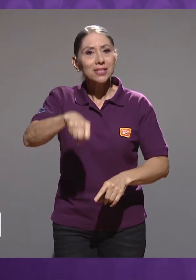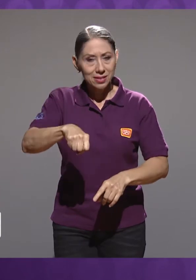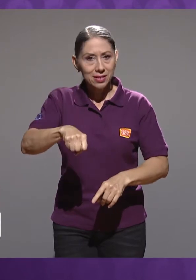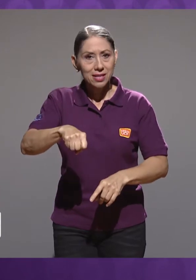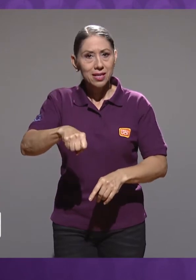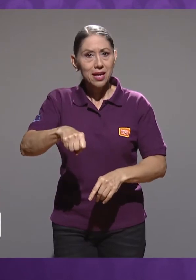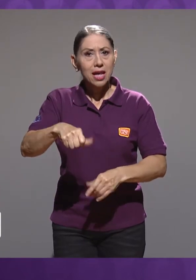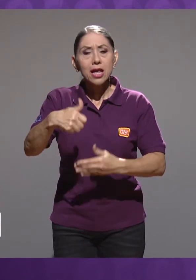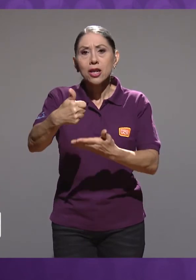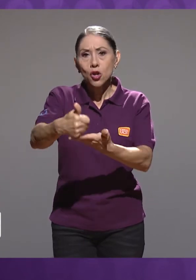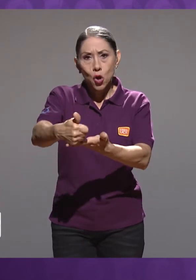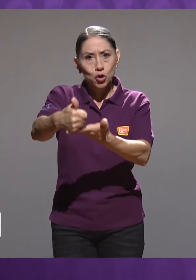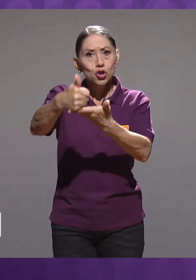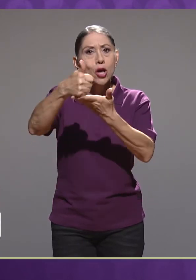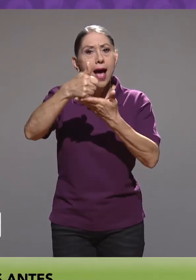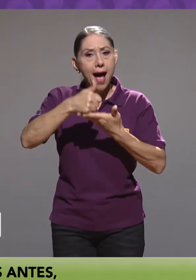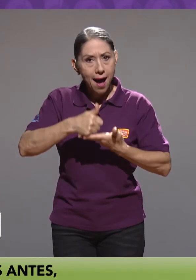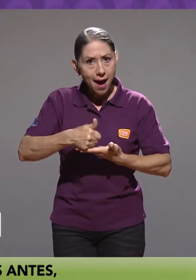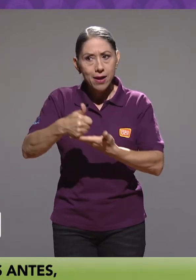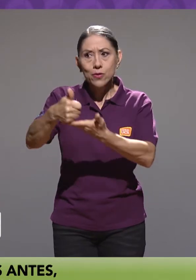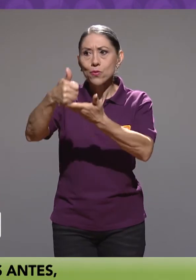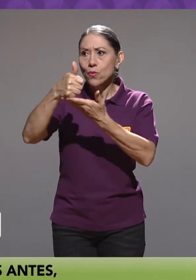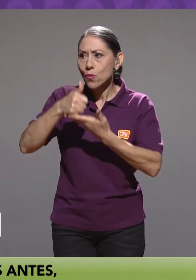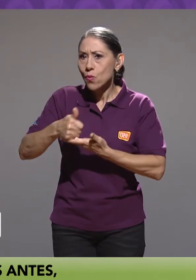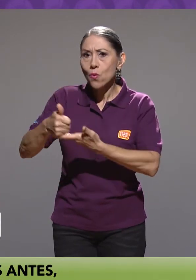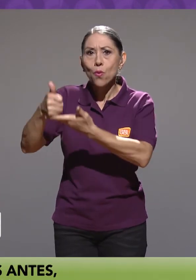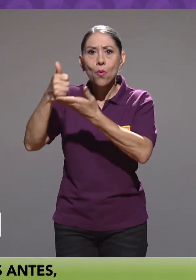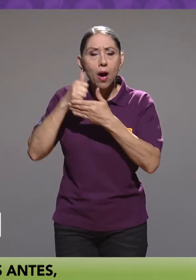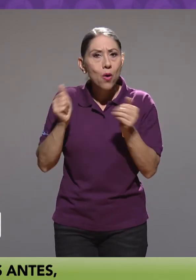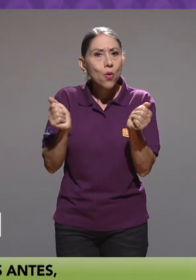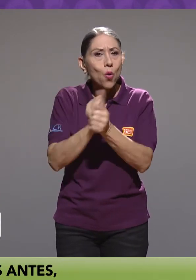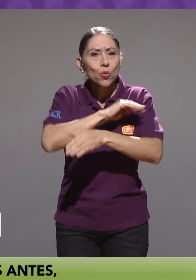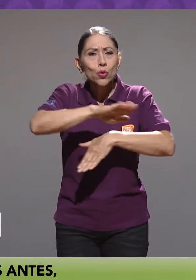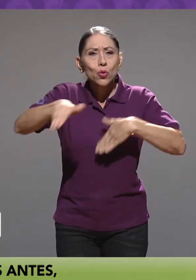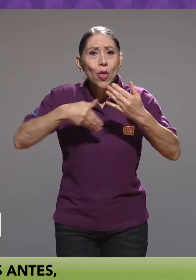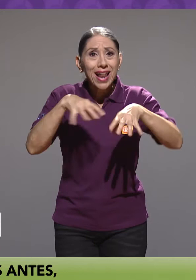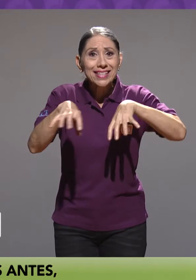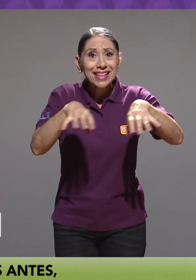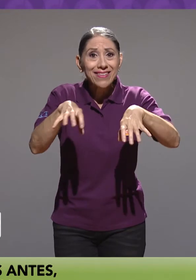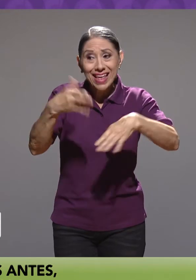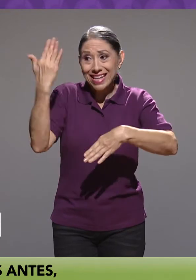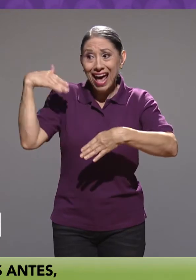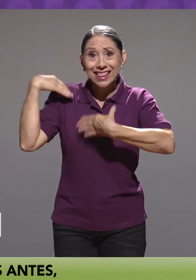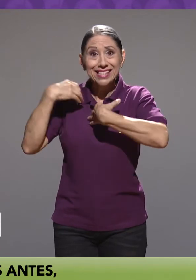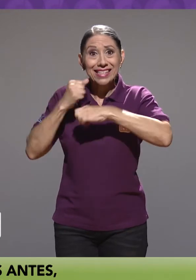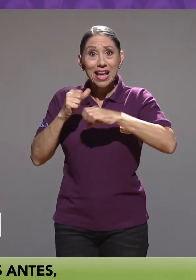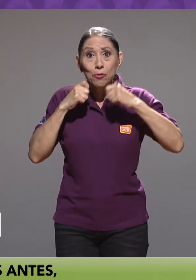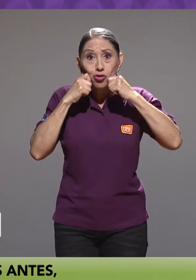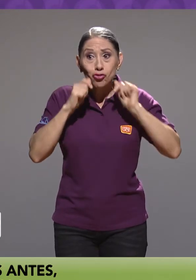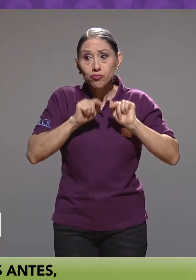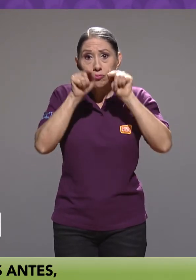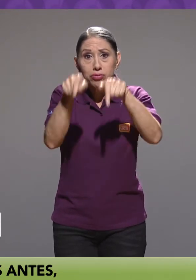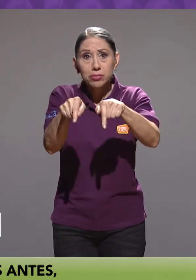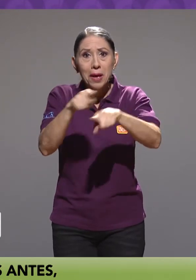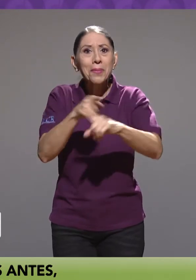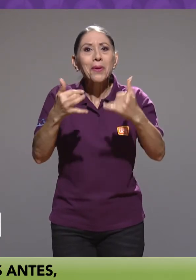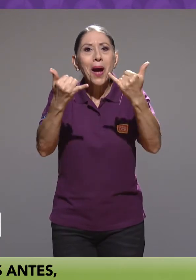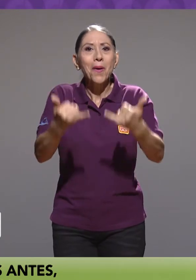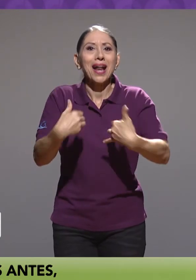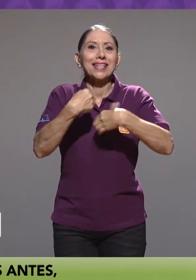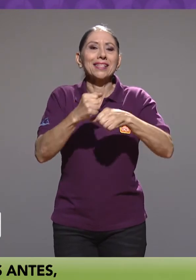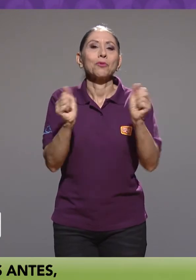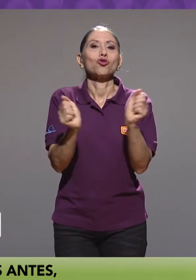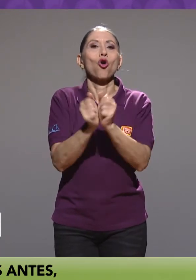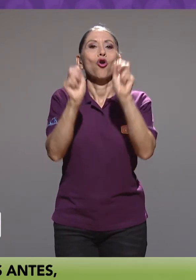tenido la ayuda de todas las actividades que hacíamos antes, pero las